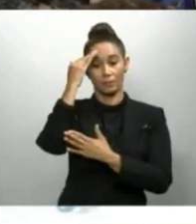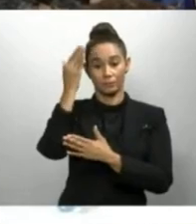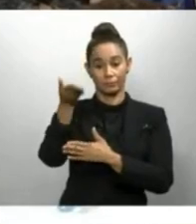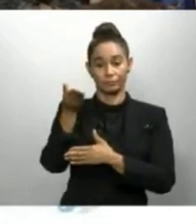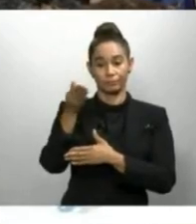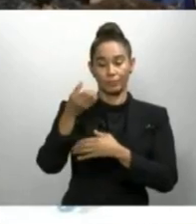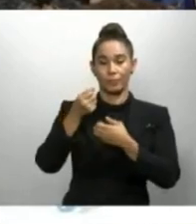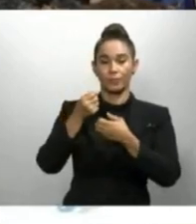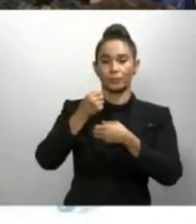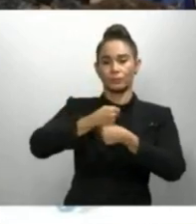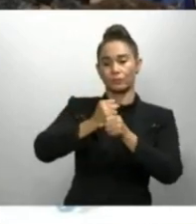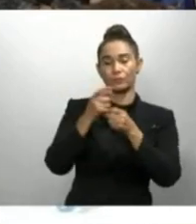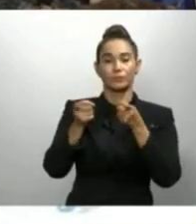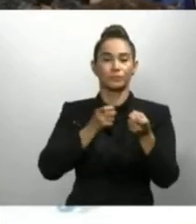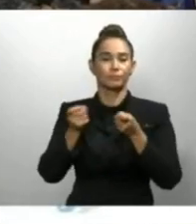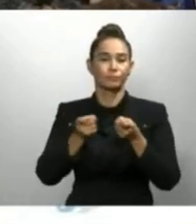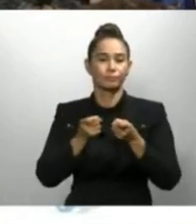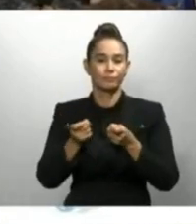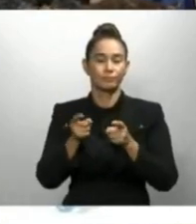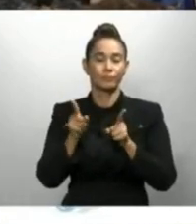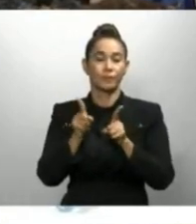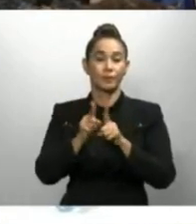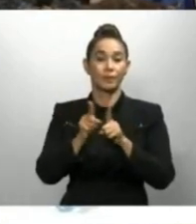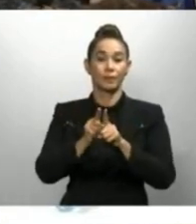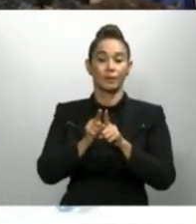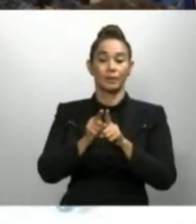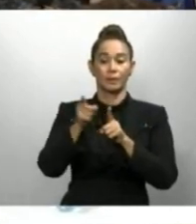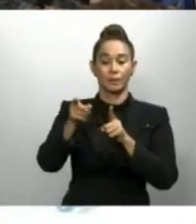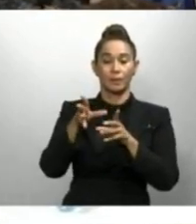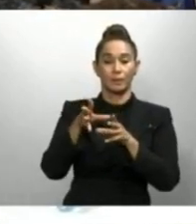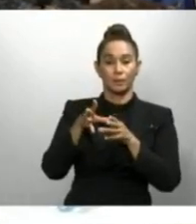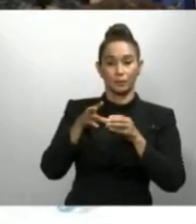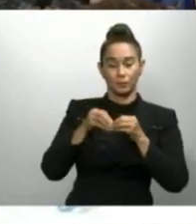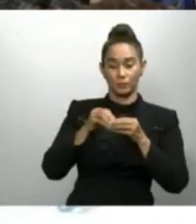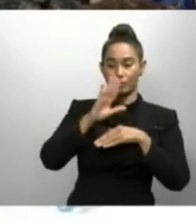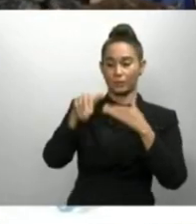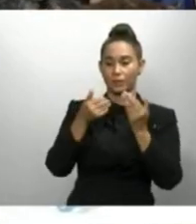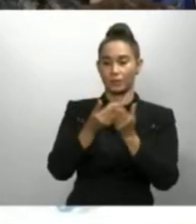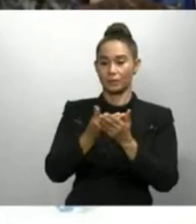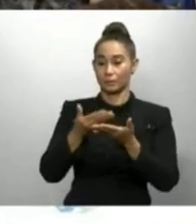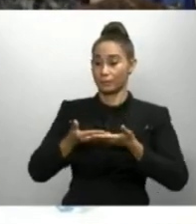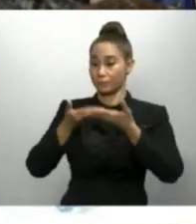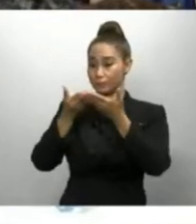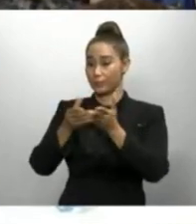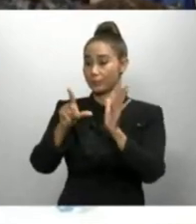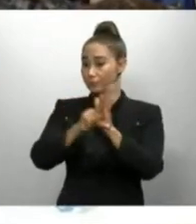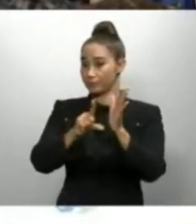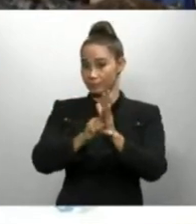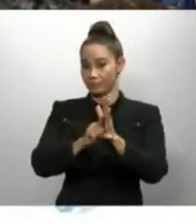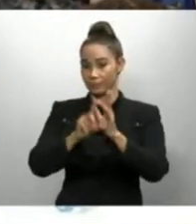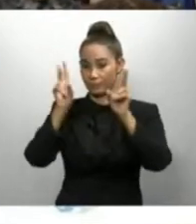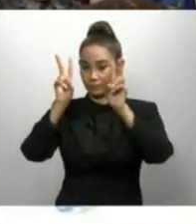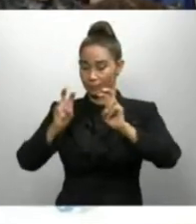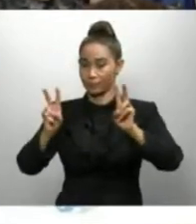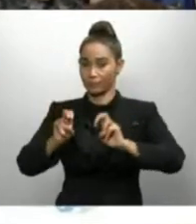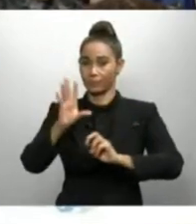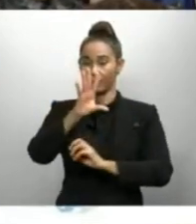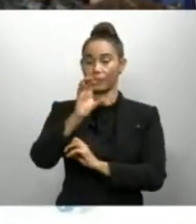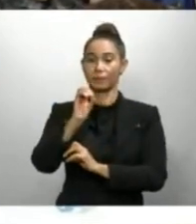como sustancias controladas y por lo tanto sujetas a todas las disposiciones legales de la Ley